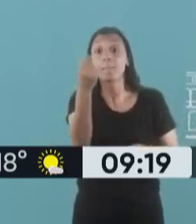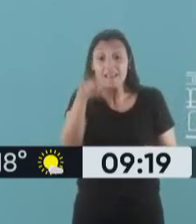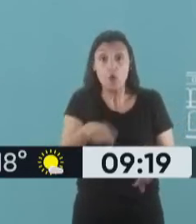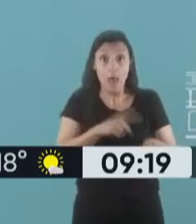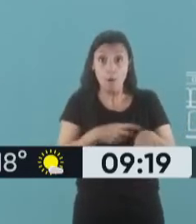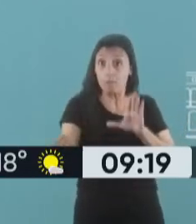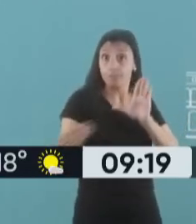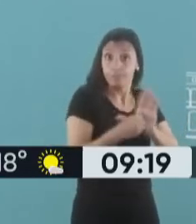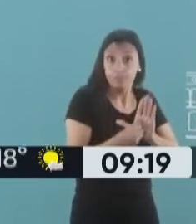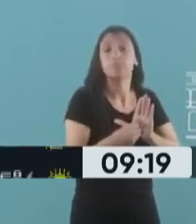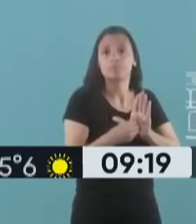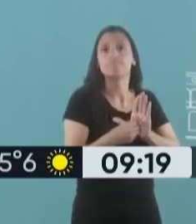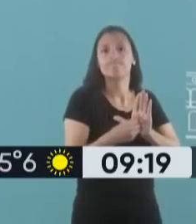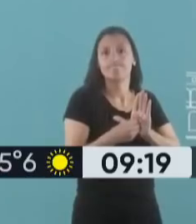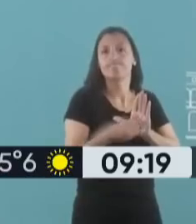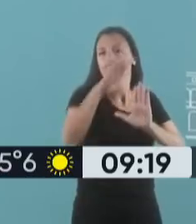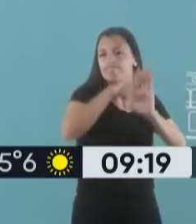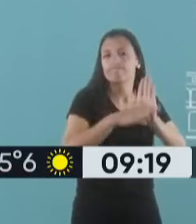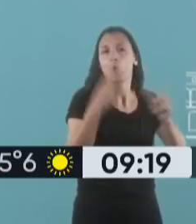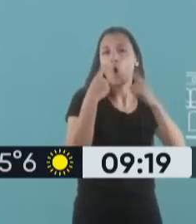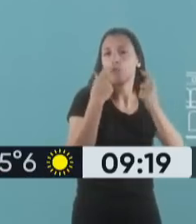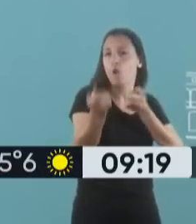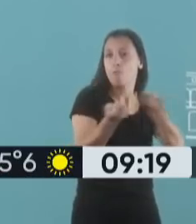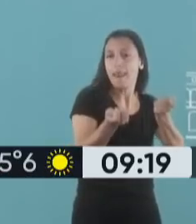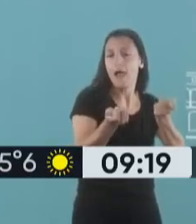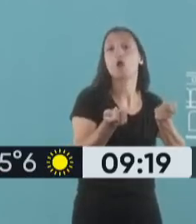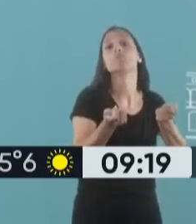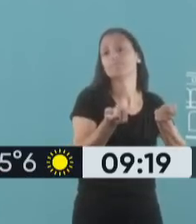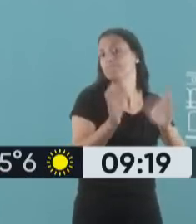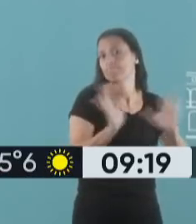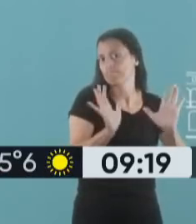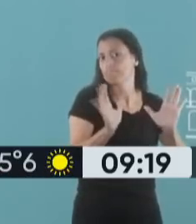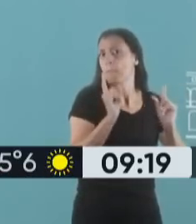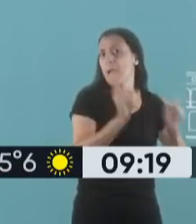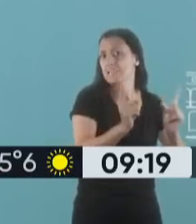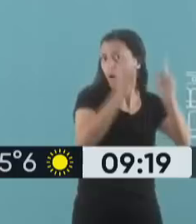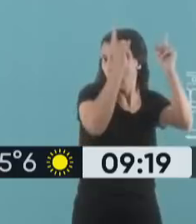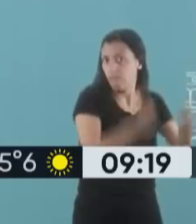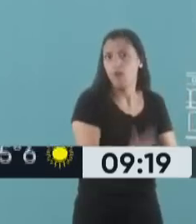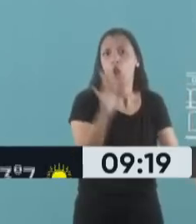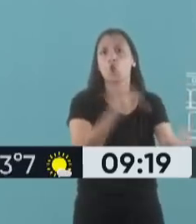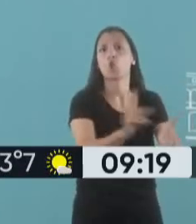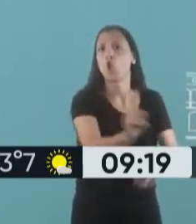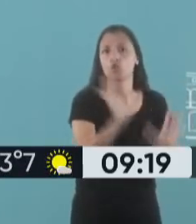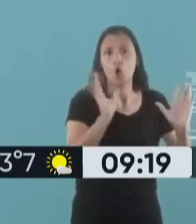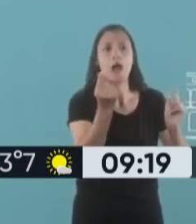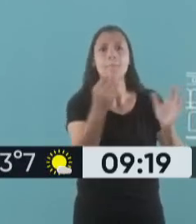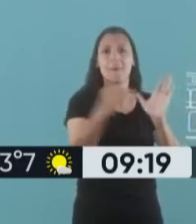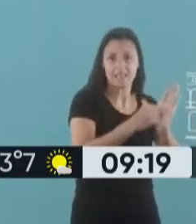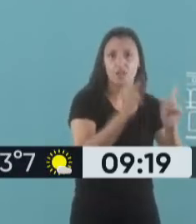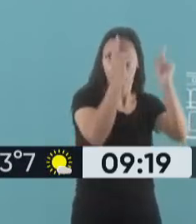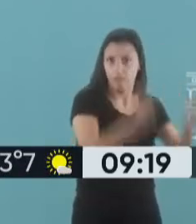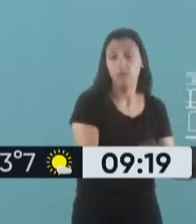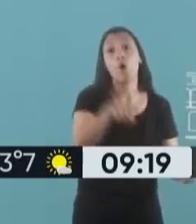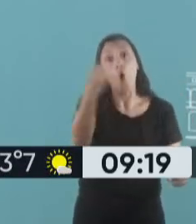el régimen de precios más controlados o de precios justos no sufrieron aumento. En los precios controlados